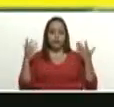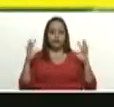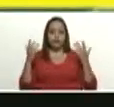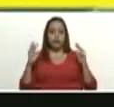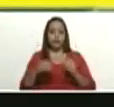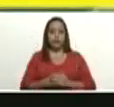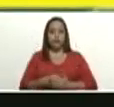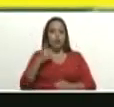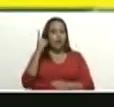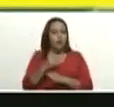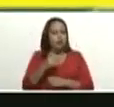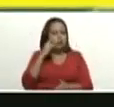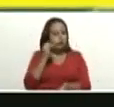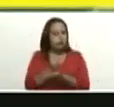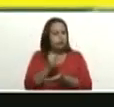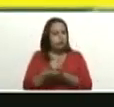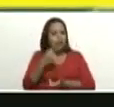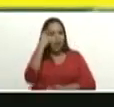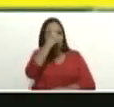Habría que verle la cara